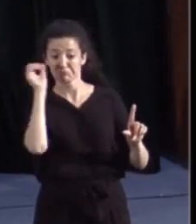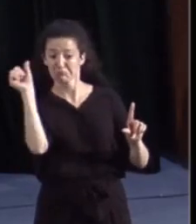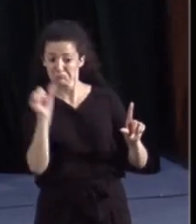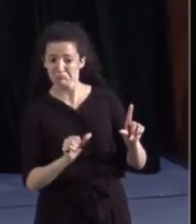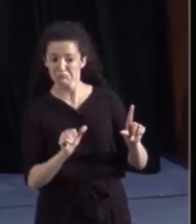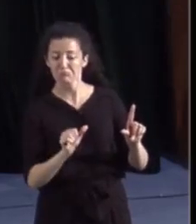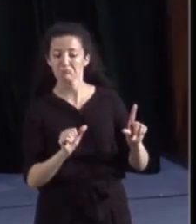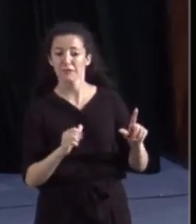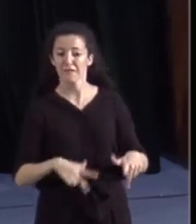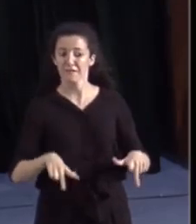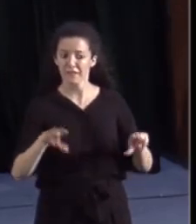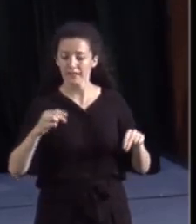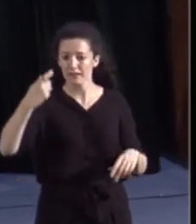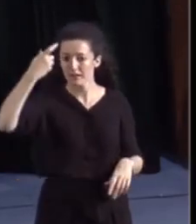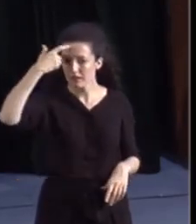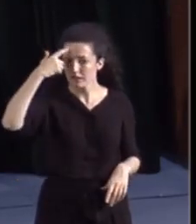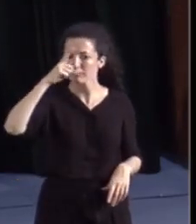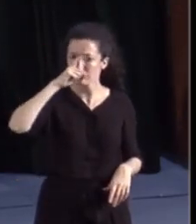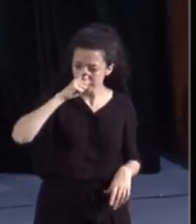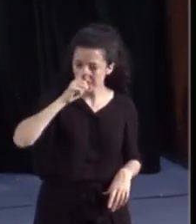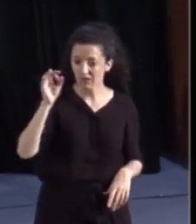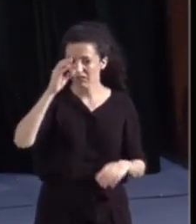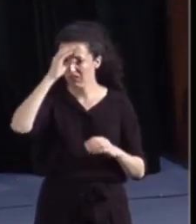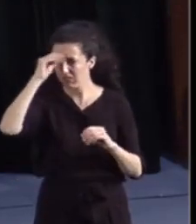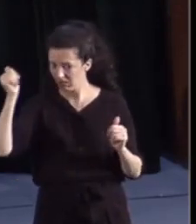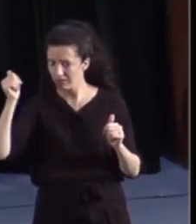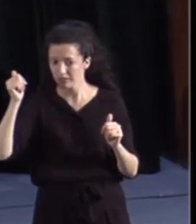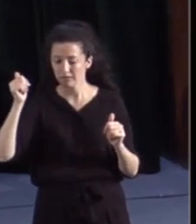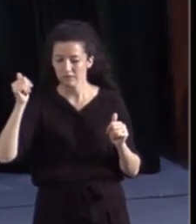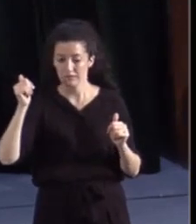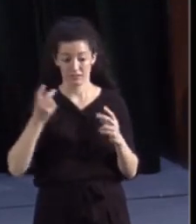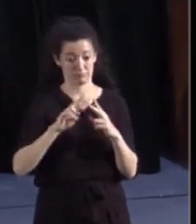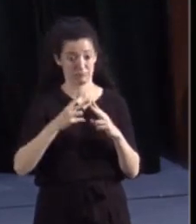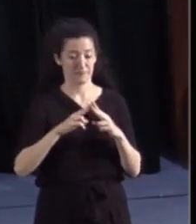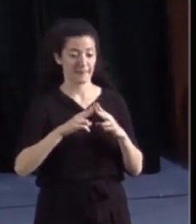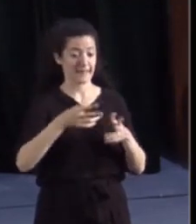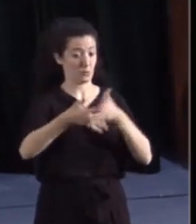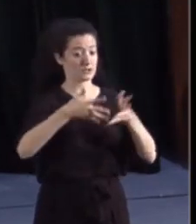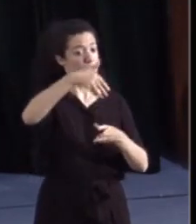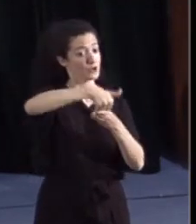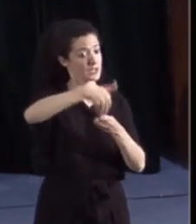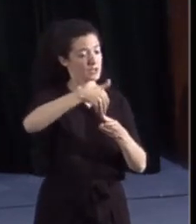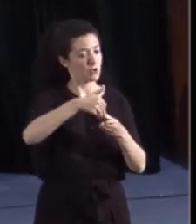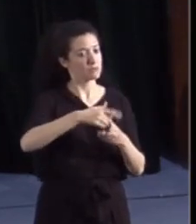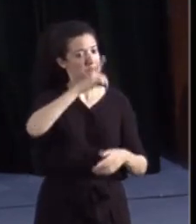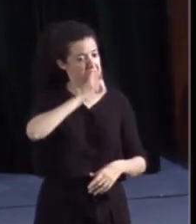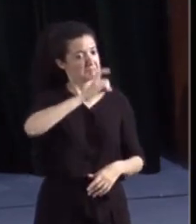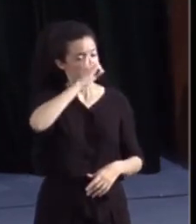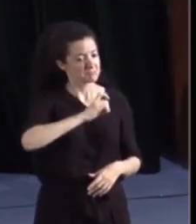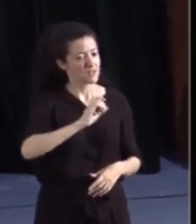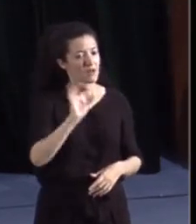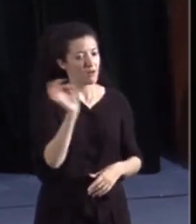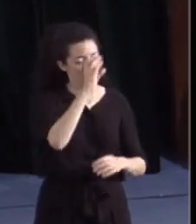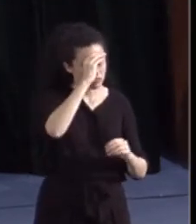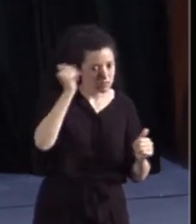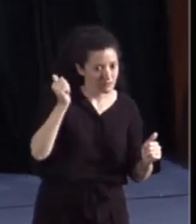del contenido en lengua de signos catalana, como la memoria no verbal, visual, pero del contenido visual de